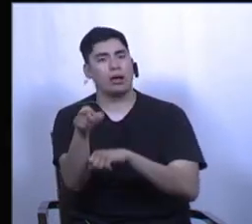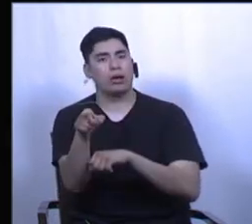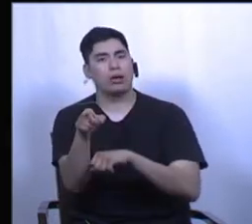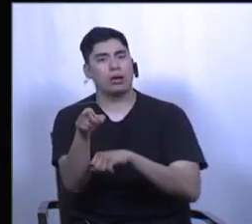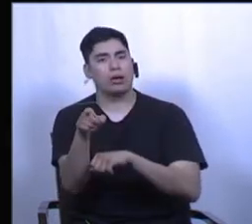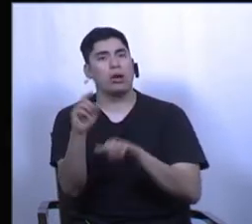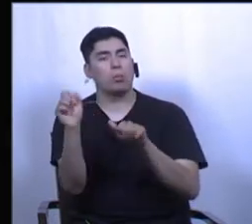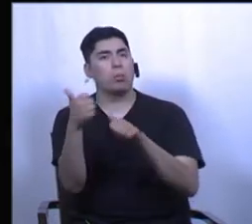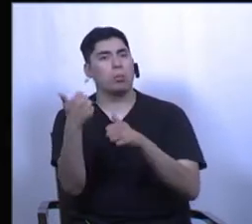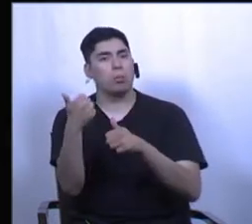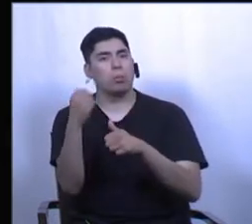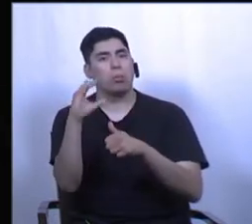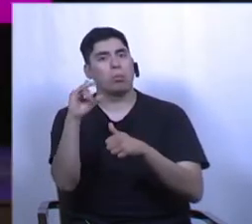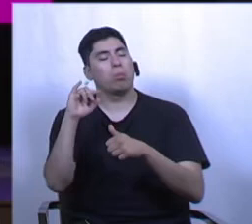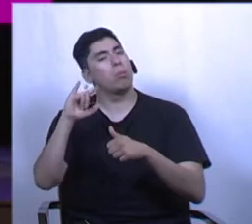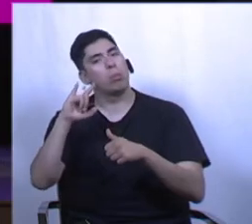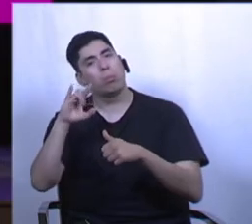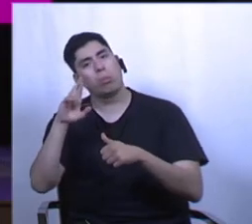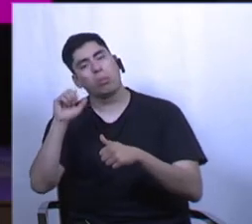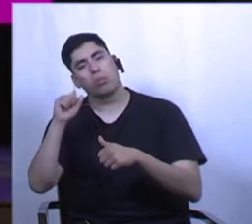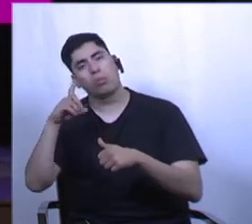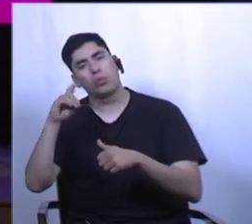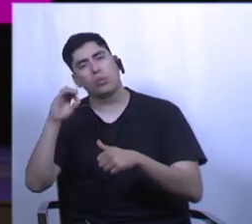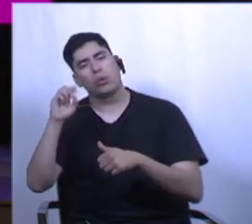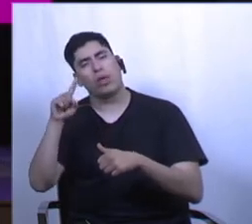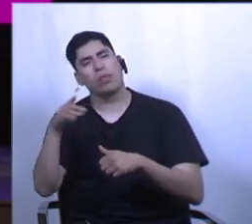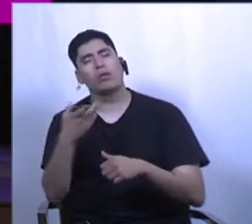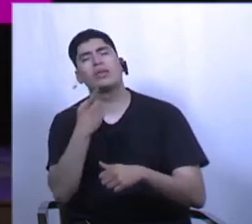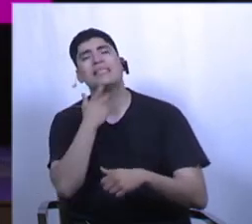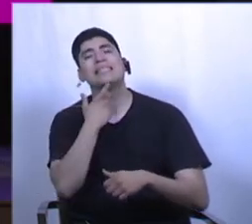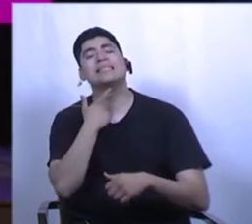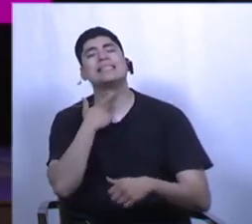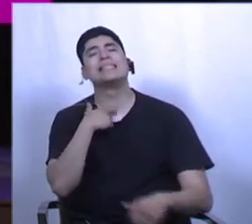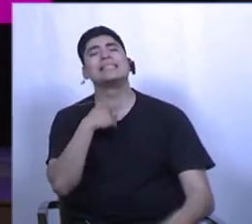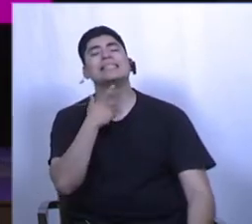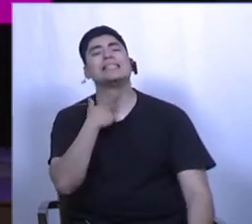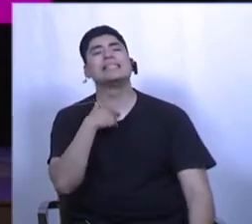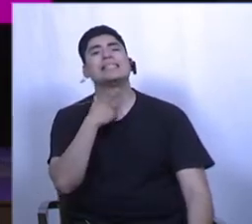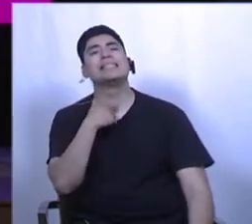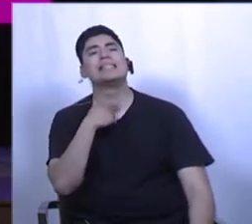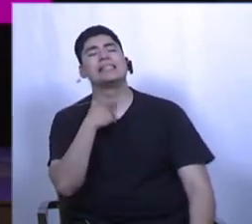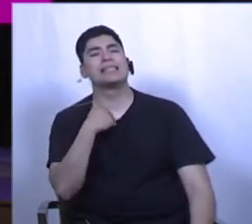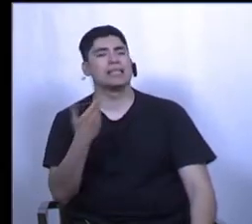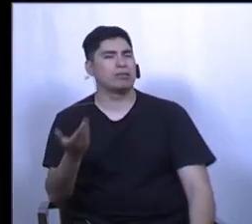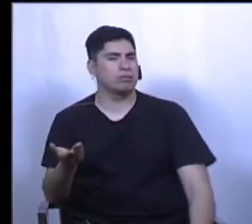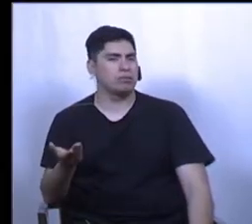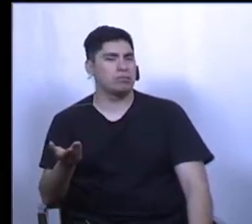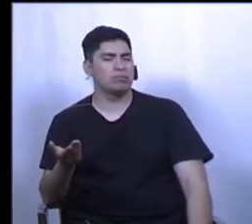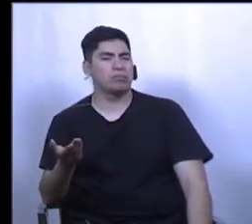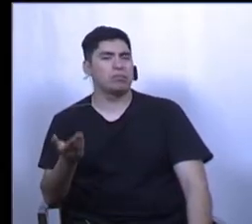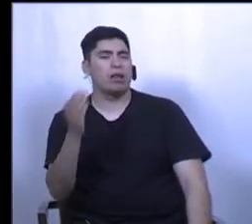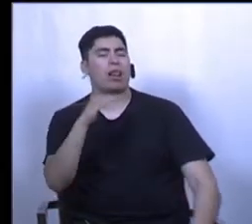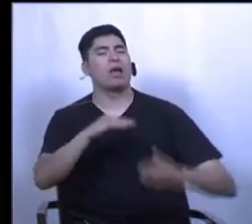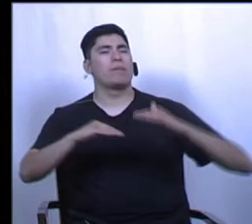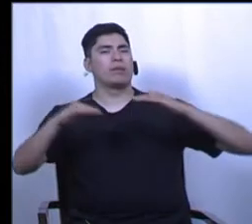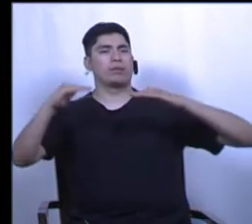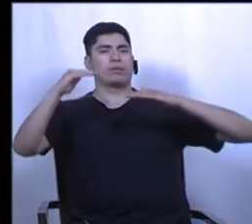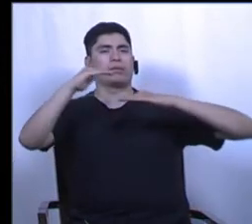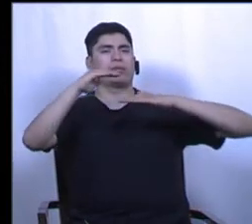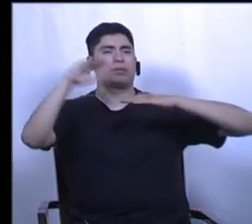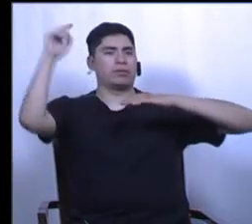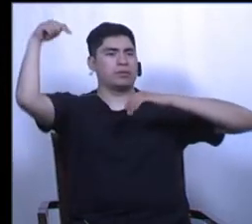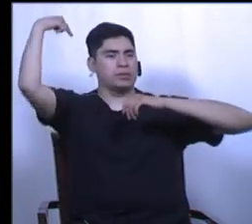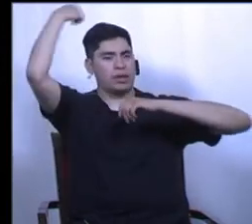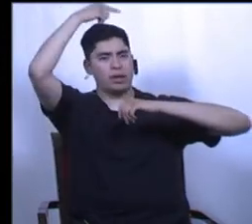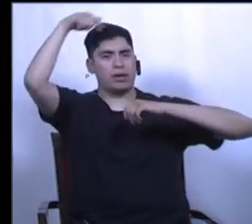curados. Lo interesante es que todos sabemos que ahí en la parte superior aparece un cerebro